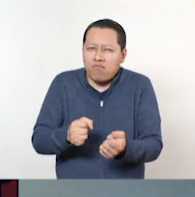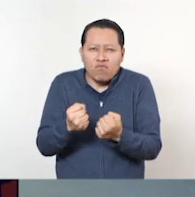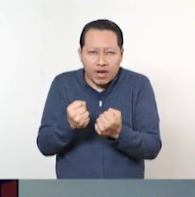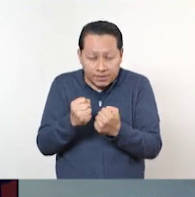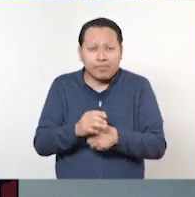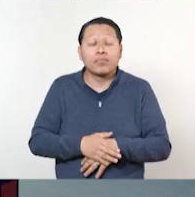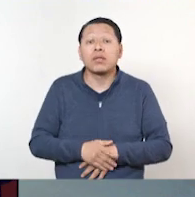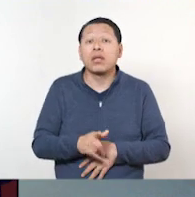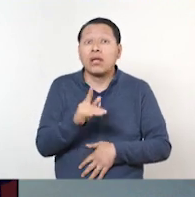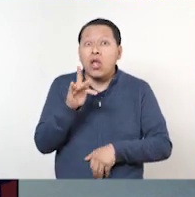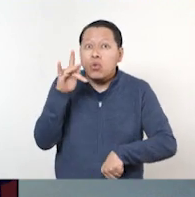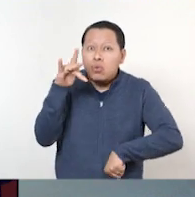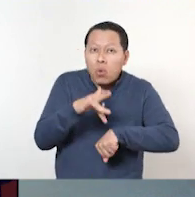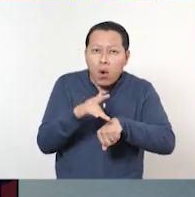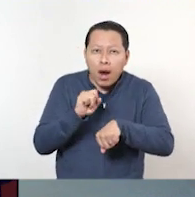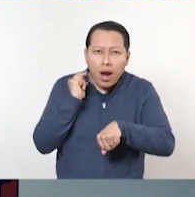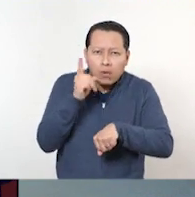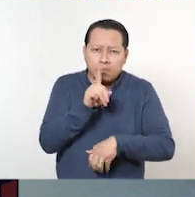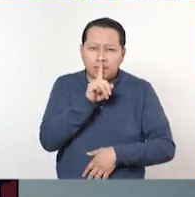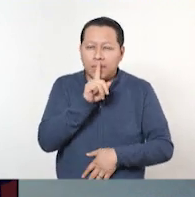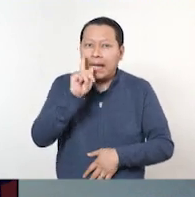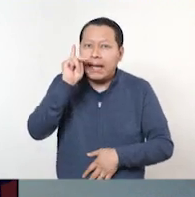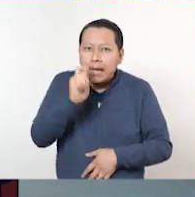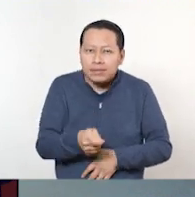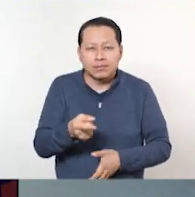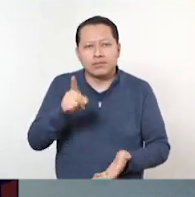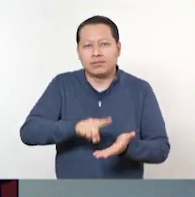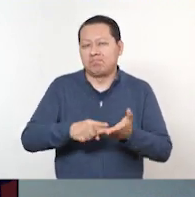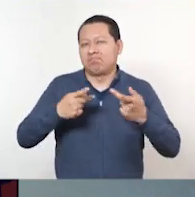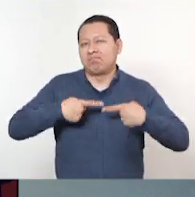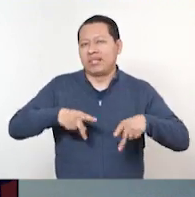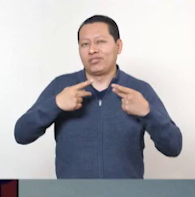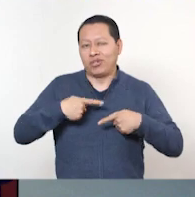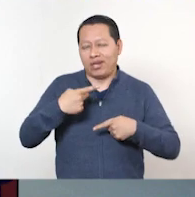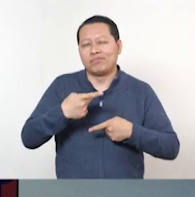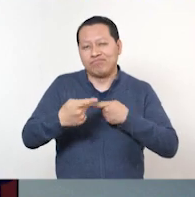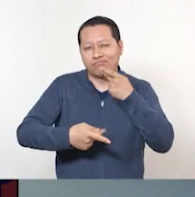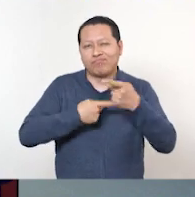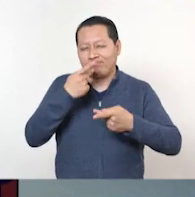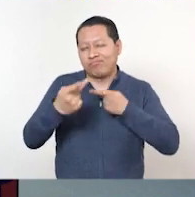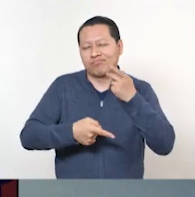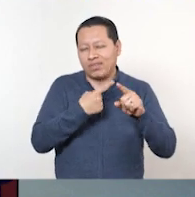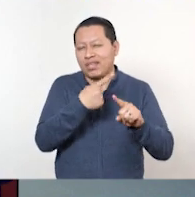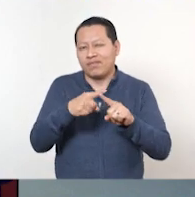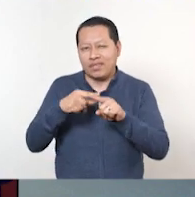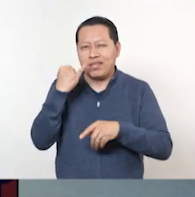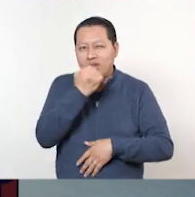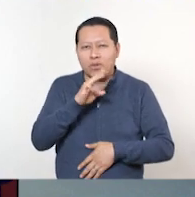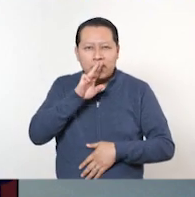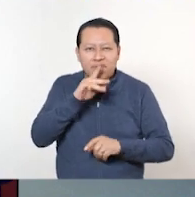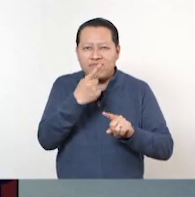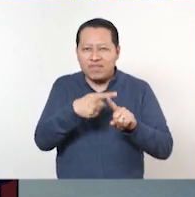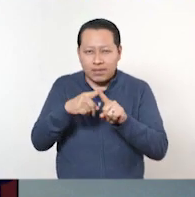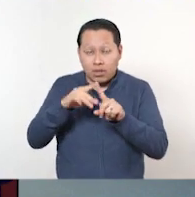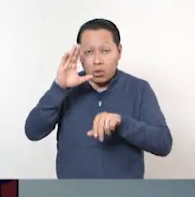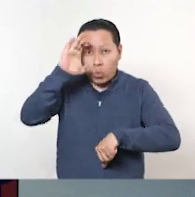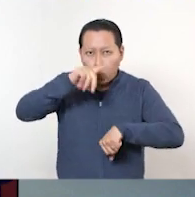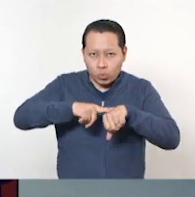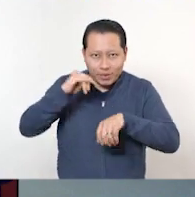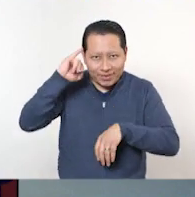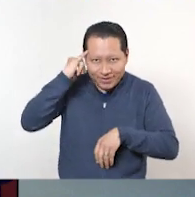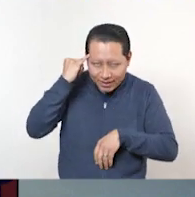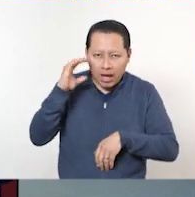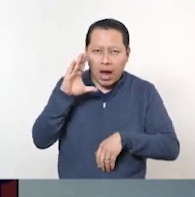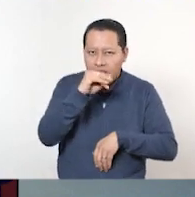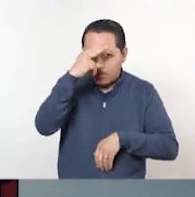no se puede tocar o guardar. Se conserva en las personas que la hablan. Con nuestra lengua materna, las personas y cada cultura,